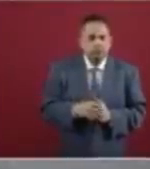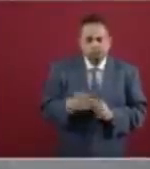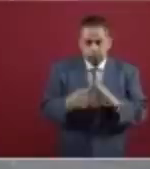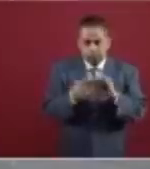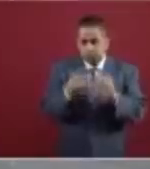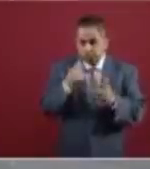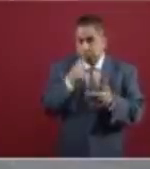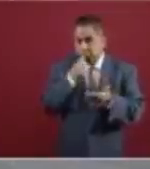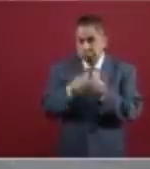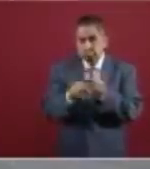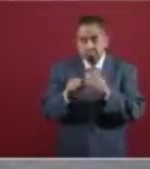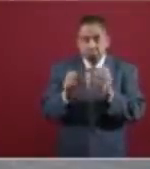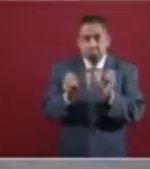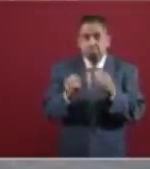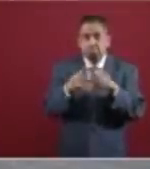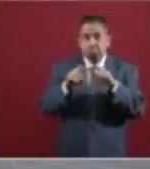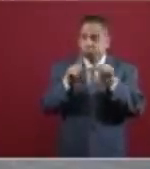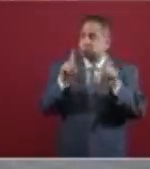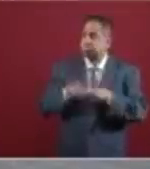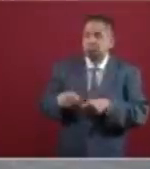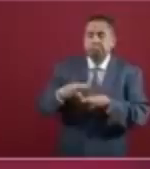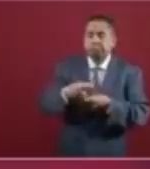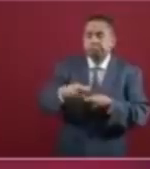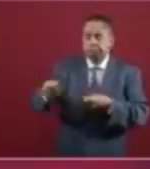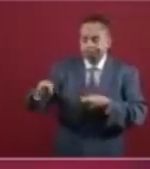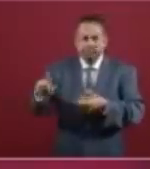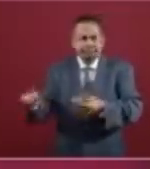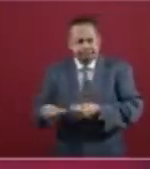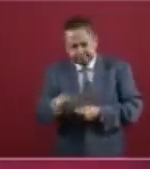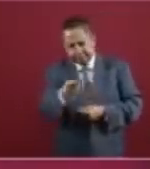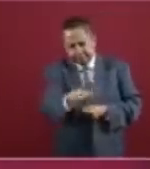memorándum se te va a entregar.